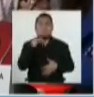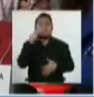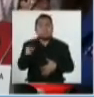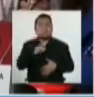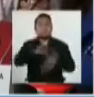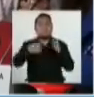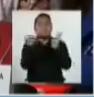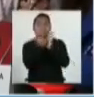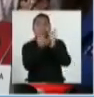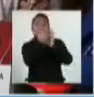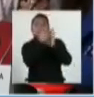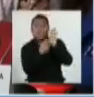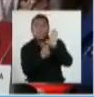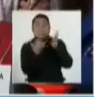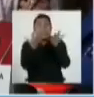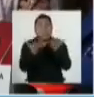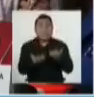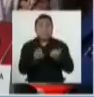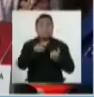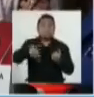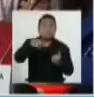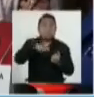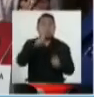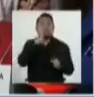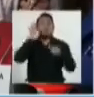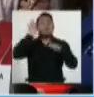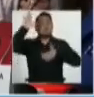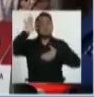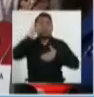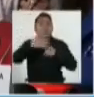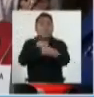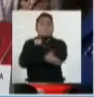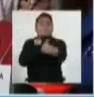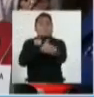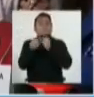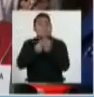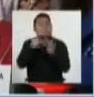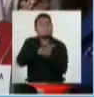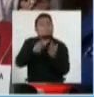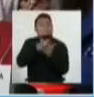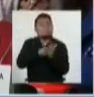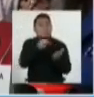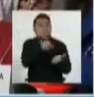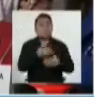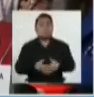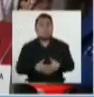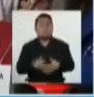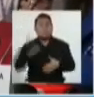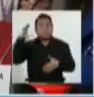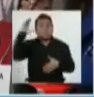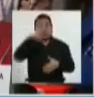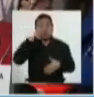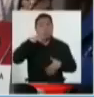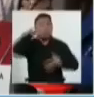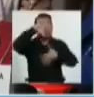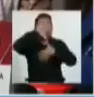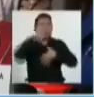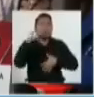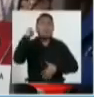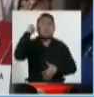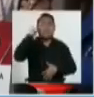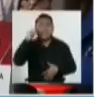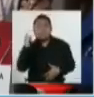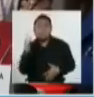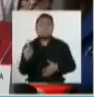en las resoluciones si lo que queremos es el compromiso de los estados para combatirla. Busquemos un continente donde los